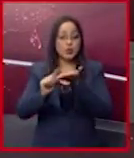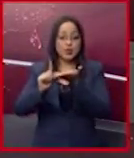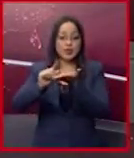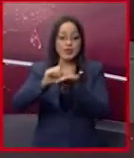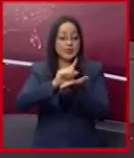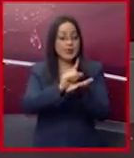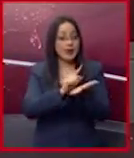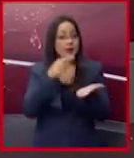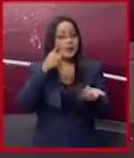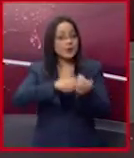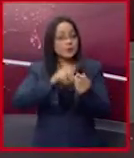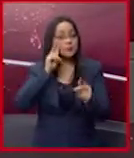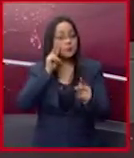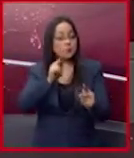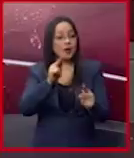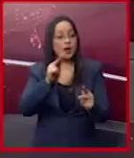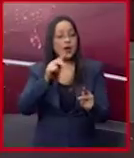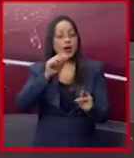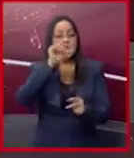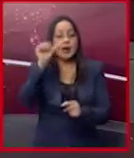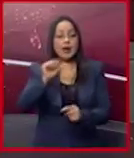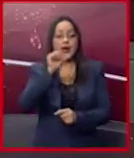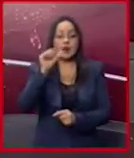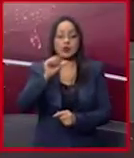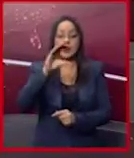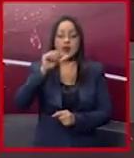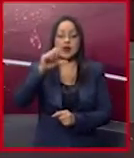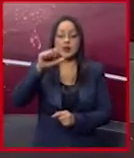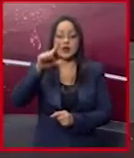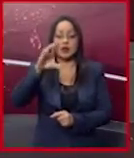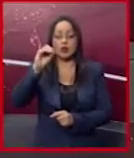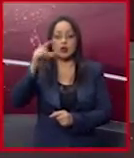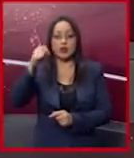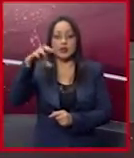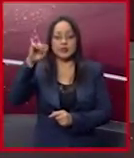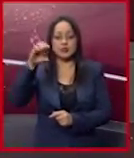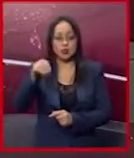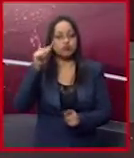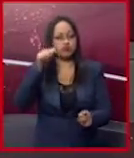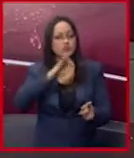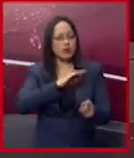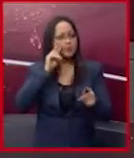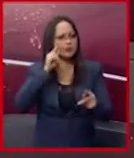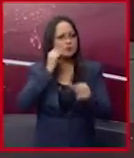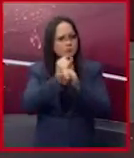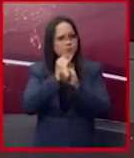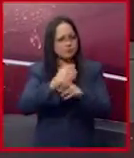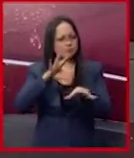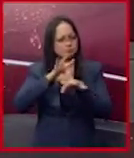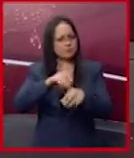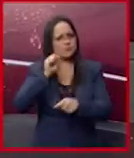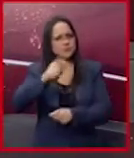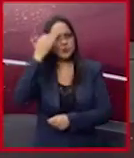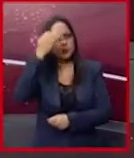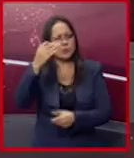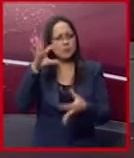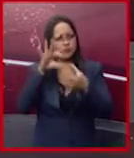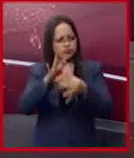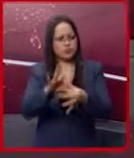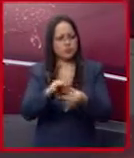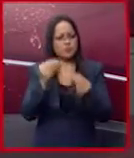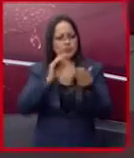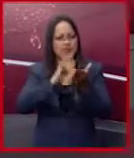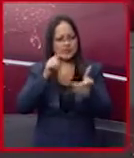lugar, lo invito a visitarnos en Twitter. Estamos presentes en @canalcongreso, donde puede seguir la información en tiempo real si nos da follow. Muchas